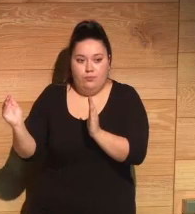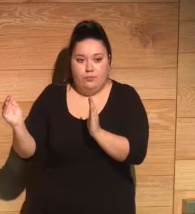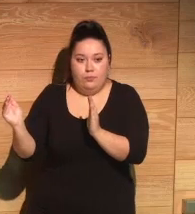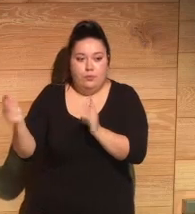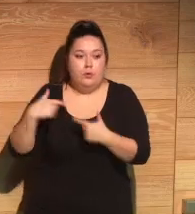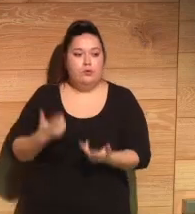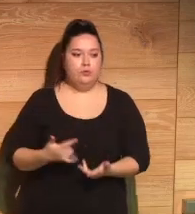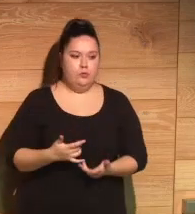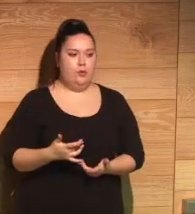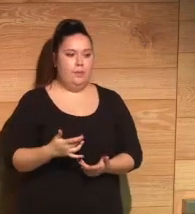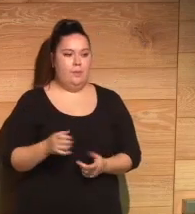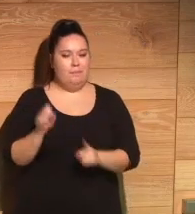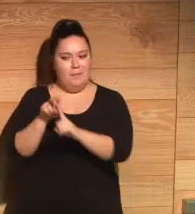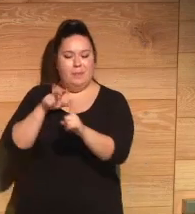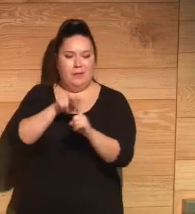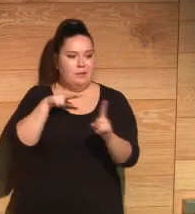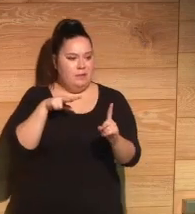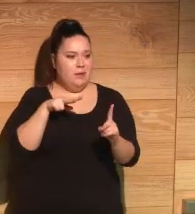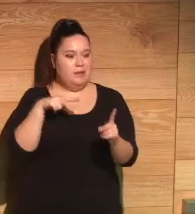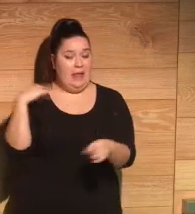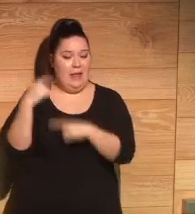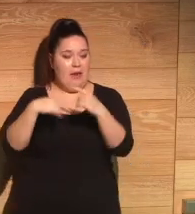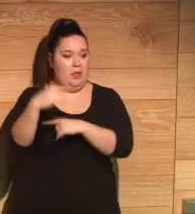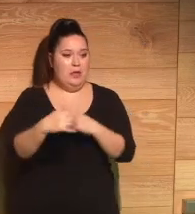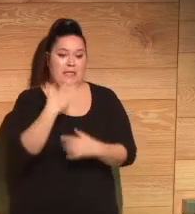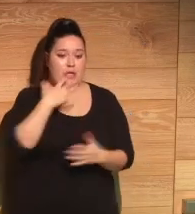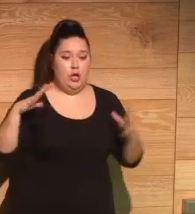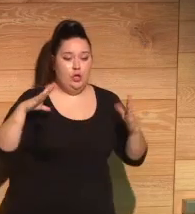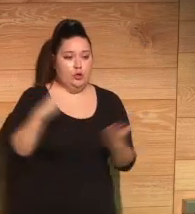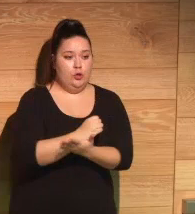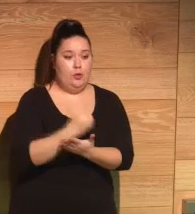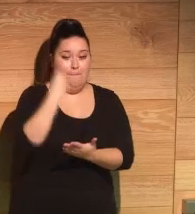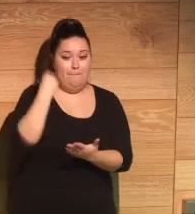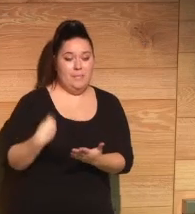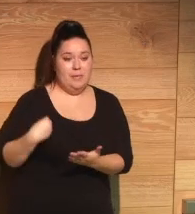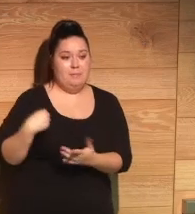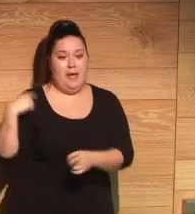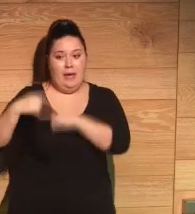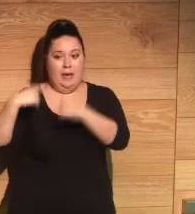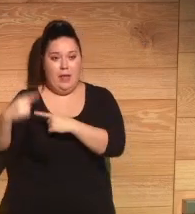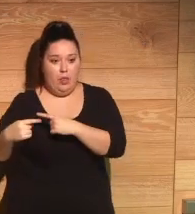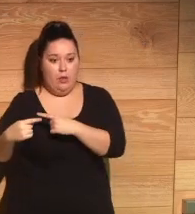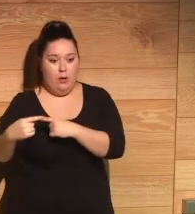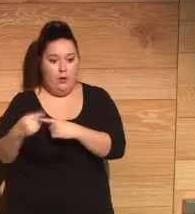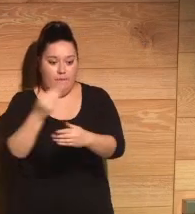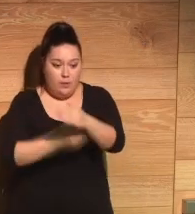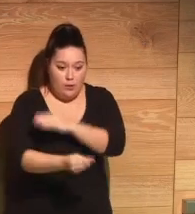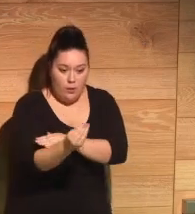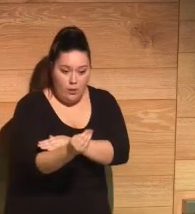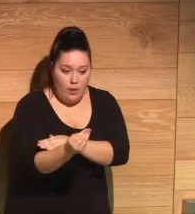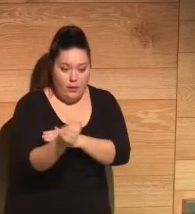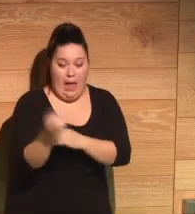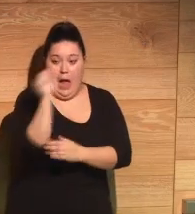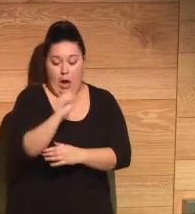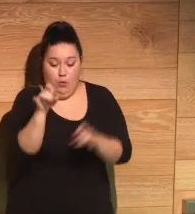toca uno de los temas cruciales en el debate sobre las generaciones, que es que si todo el mundo que ha nacido el mismo año pertenece a la misma generación o no. Y